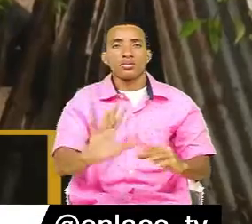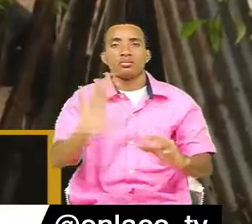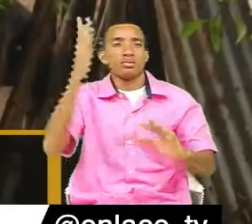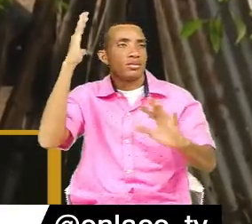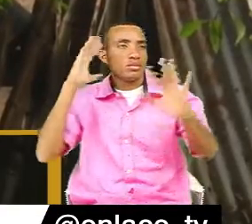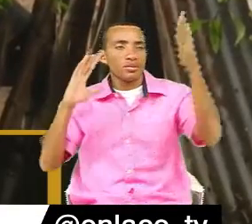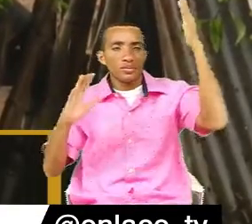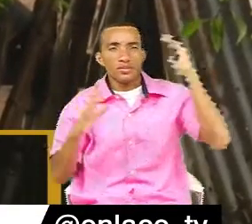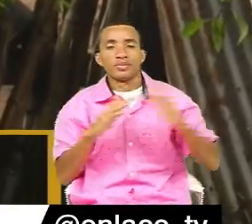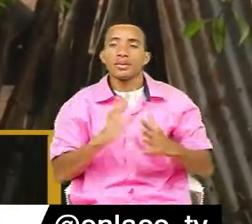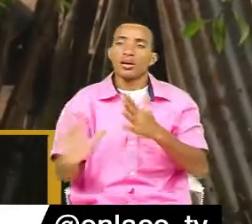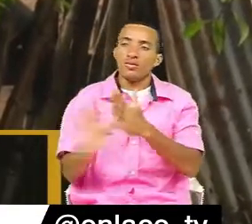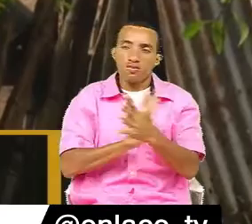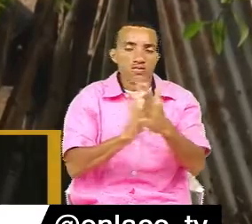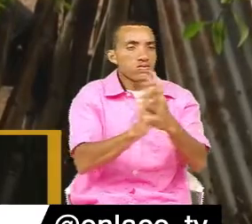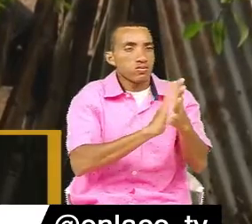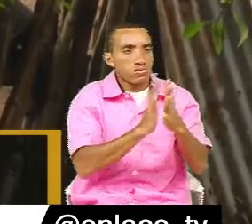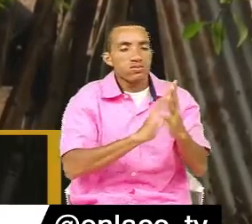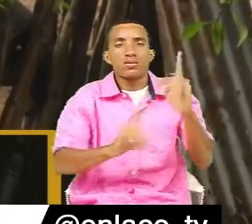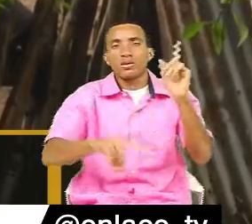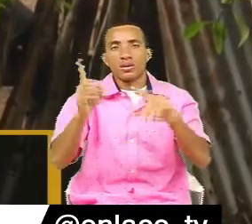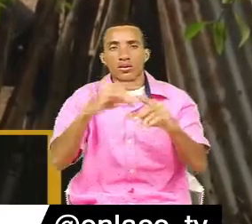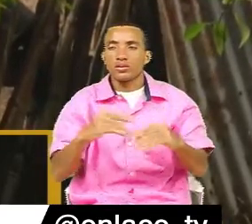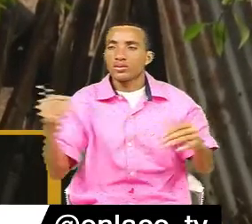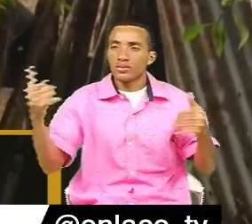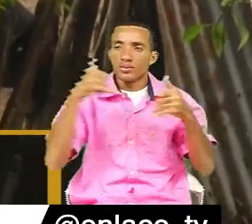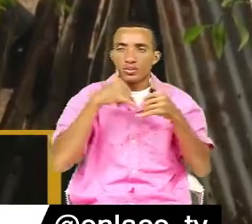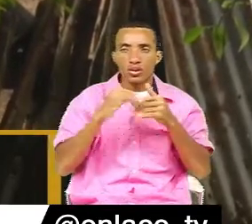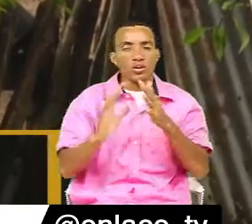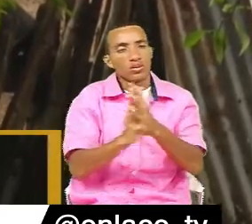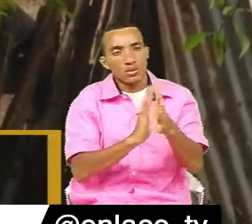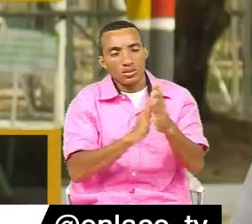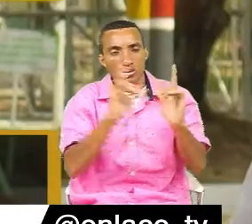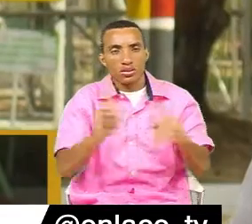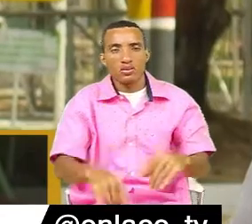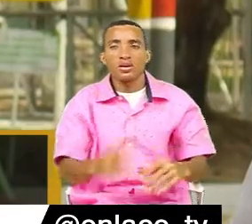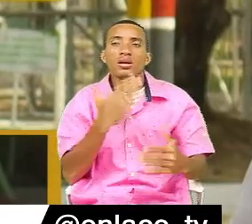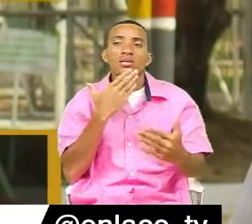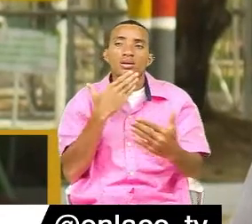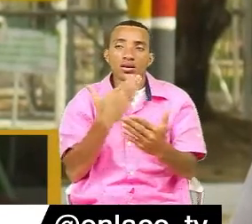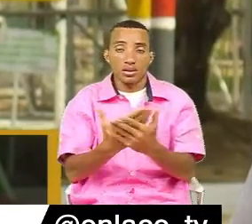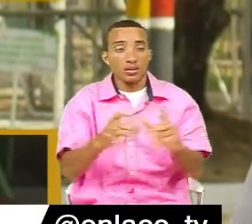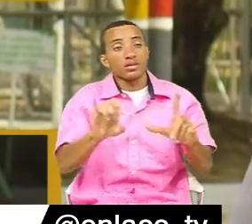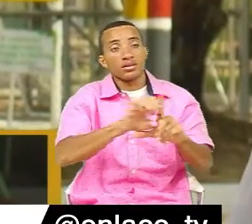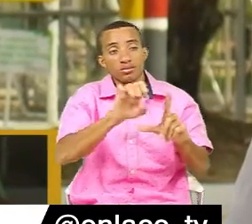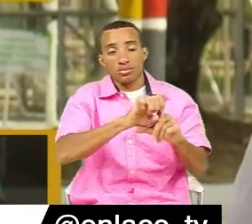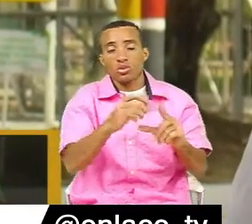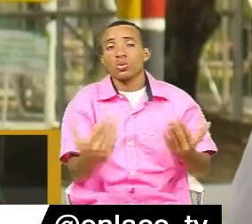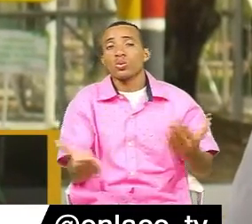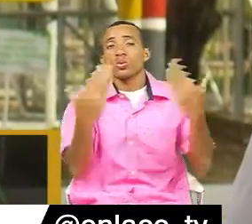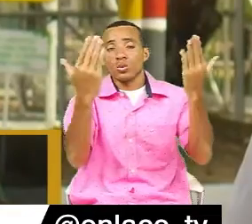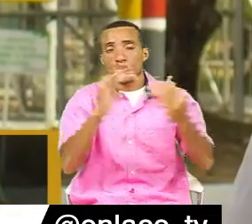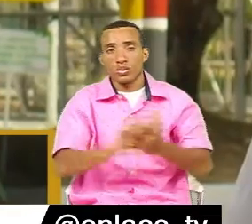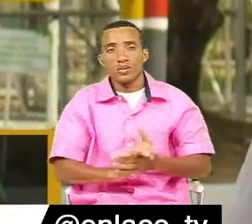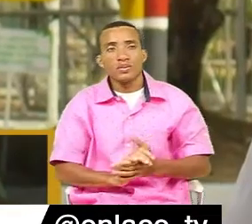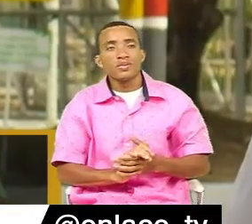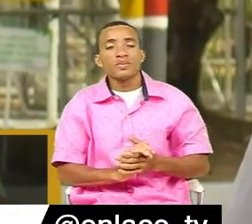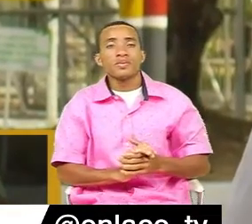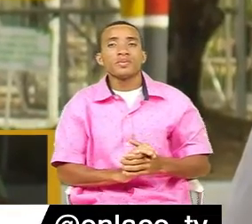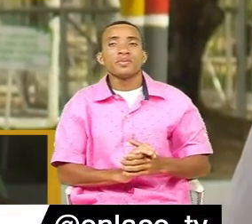información de las mismas personas que se han comunicado con nosotros y agradecemos también a este medio porque ha servido de receptor de ese tipo de